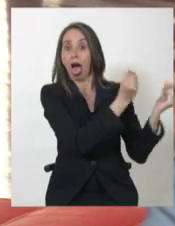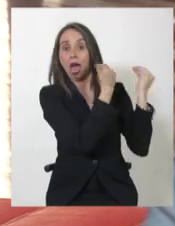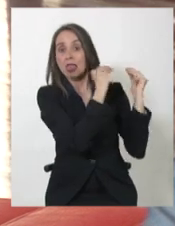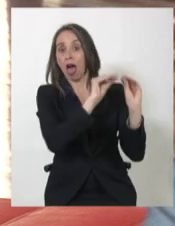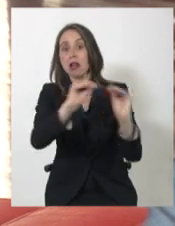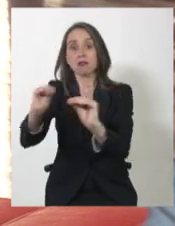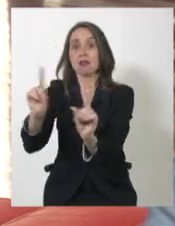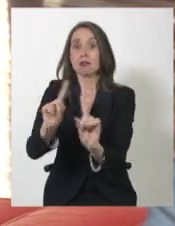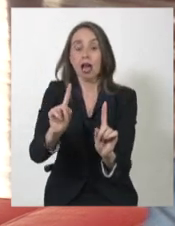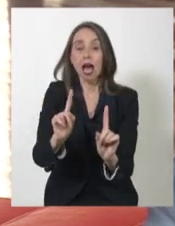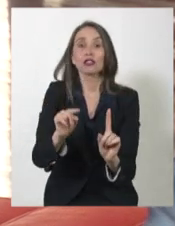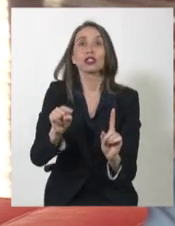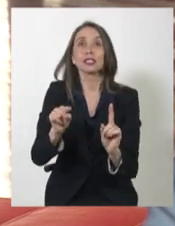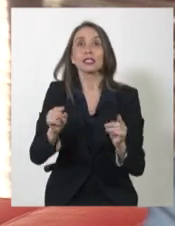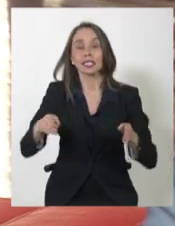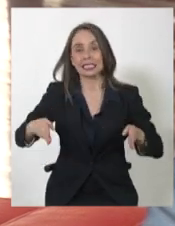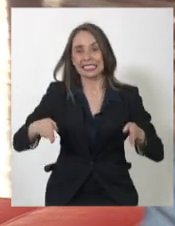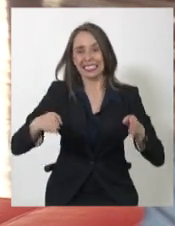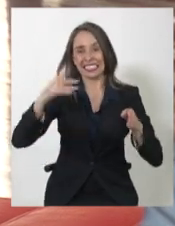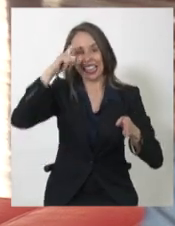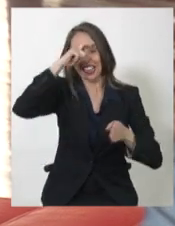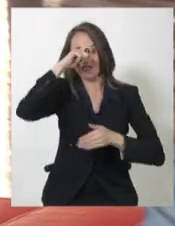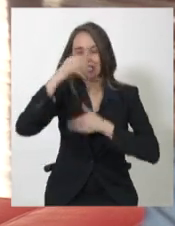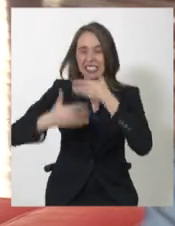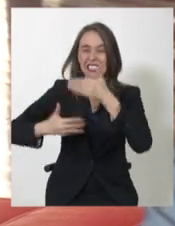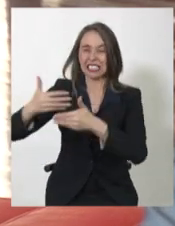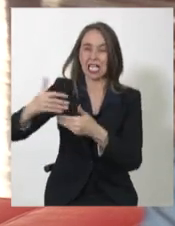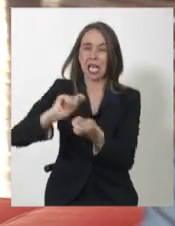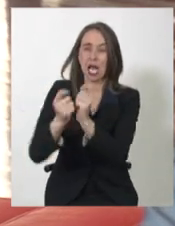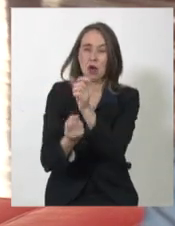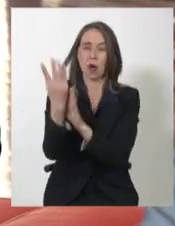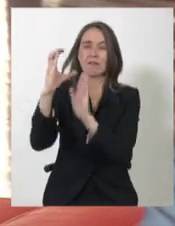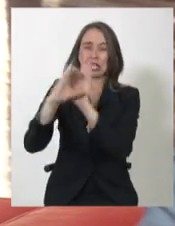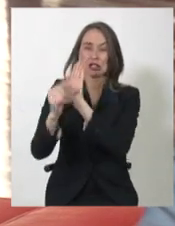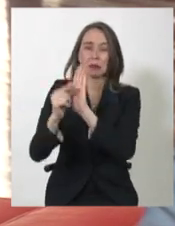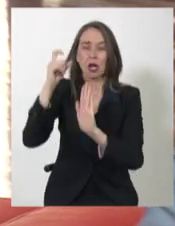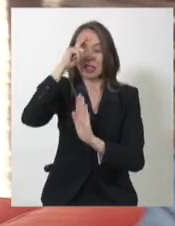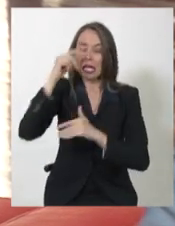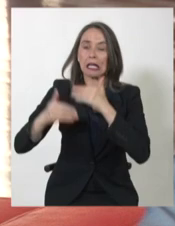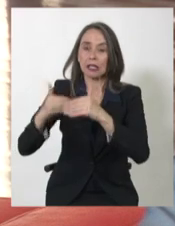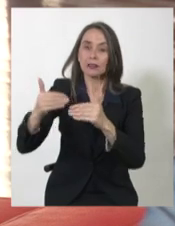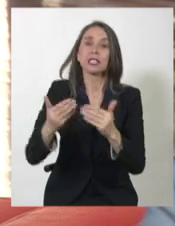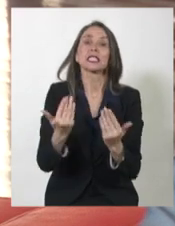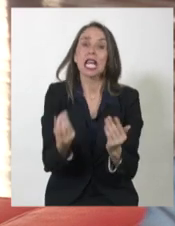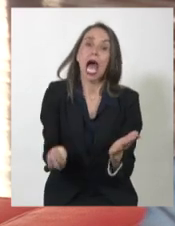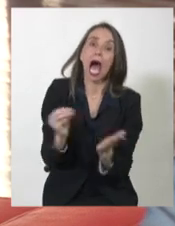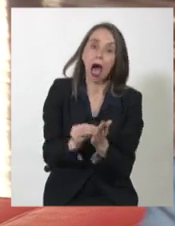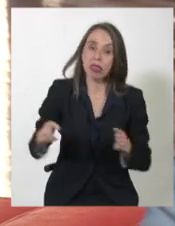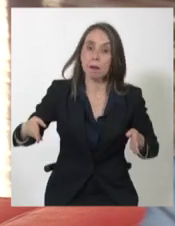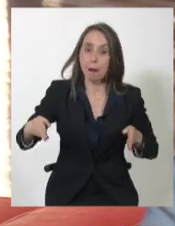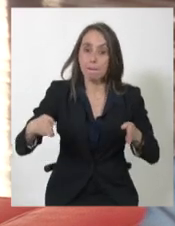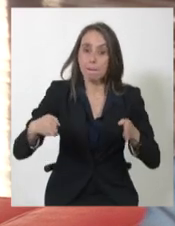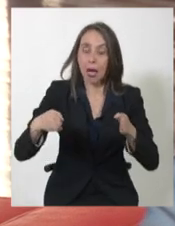este engorroso proceso constituyente, con todo lo que significa, debería haber una fuerte